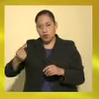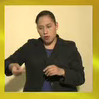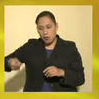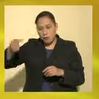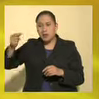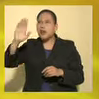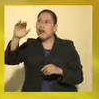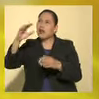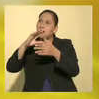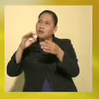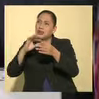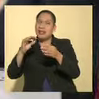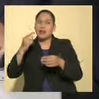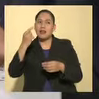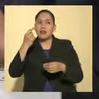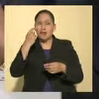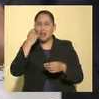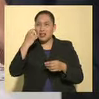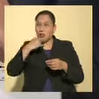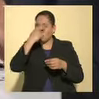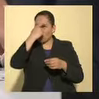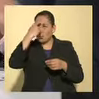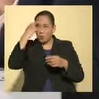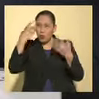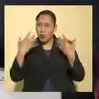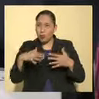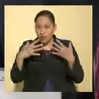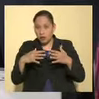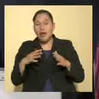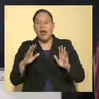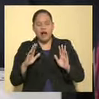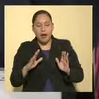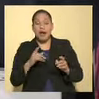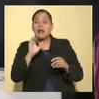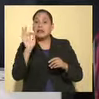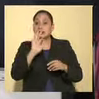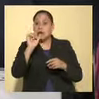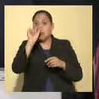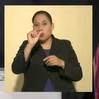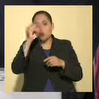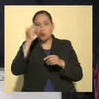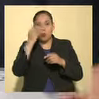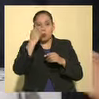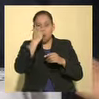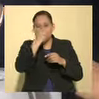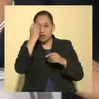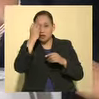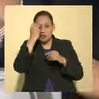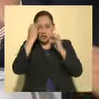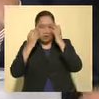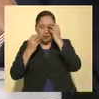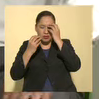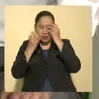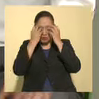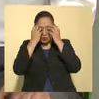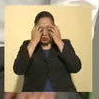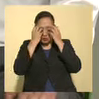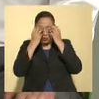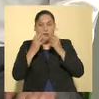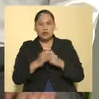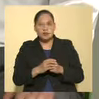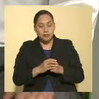el dolor en esta parte frontal. Puede haber hinchazón de los ojos, uh-huh,